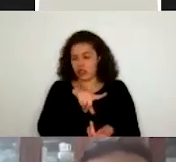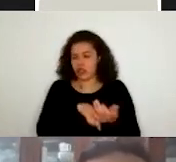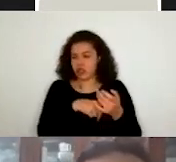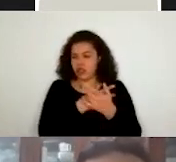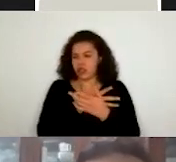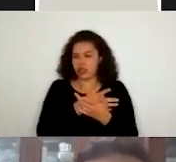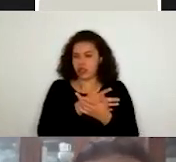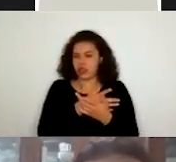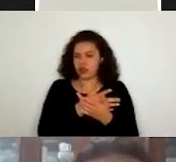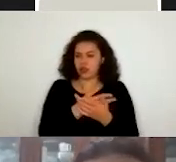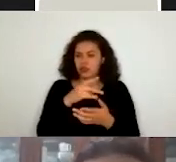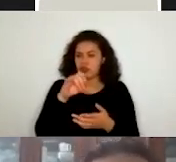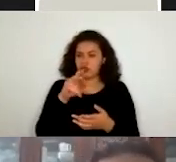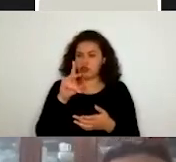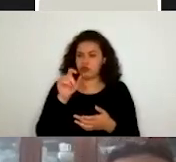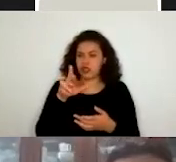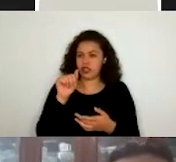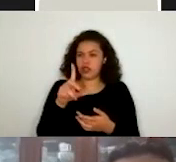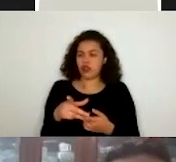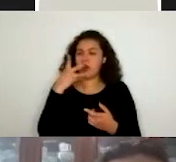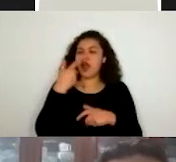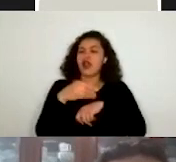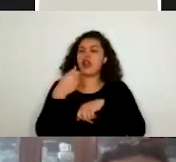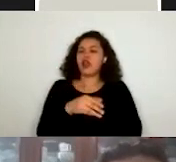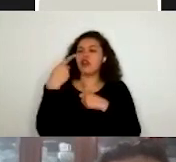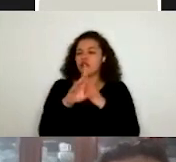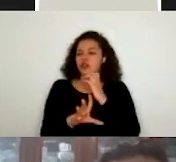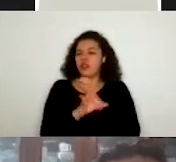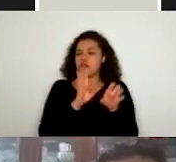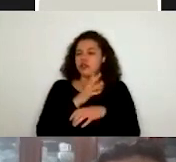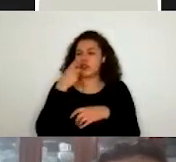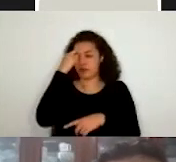considerado, cuantificando dichos resultados según la escala de Mosler.